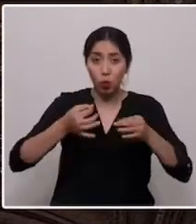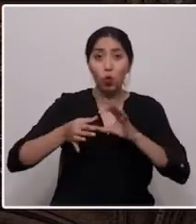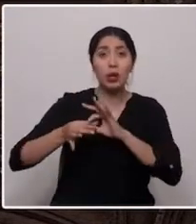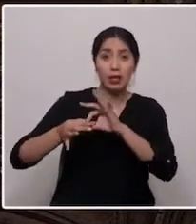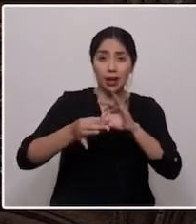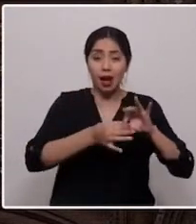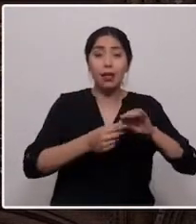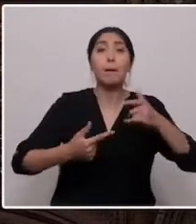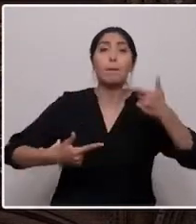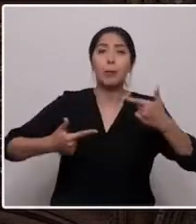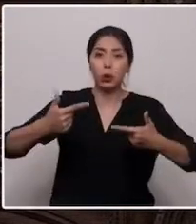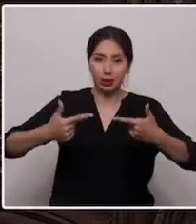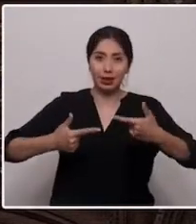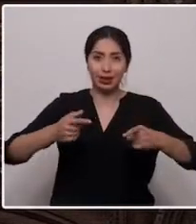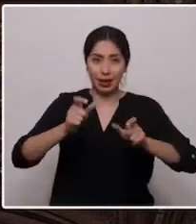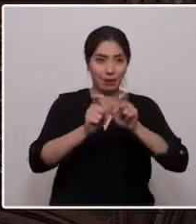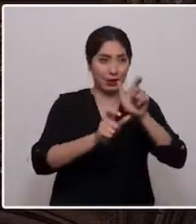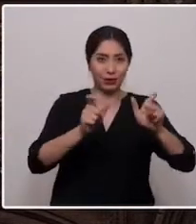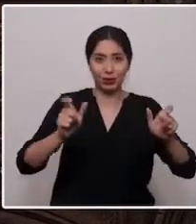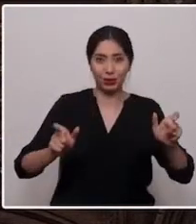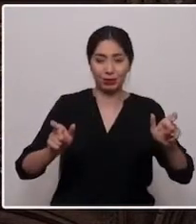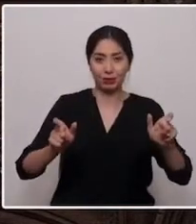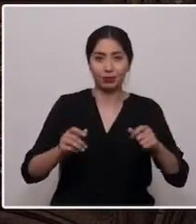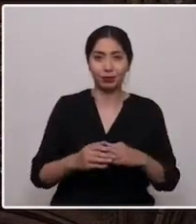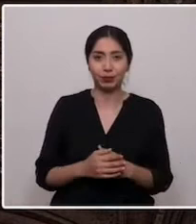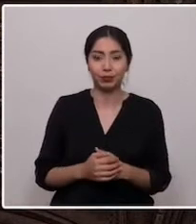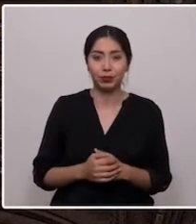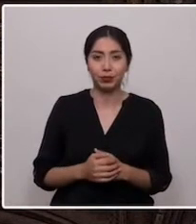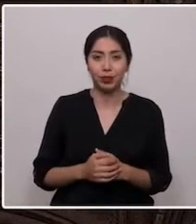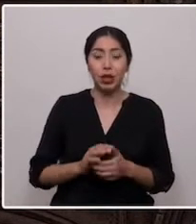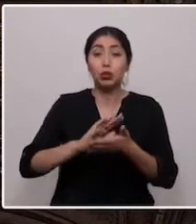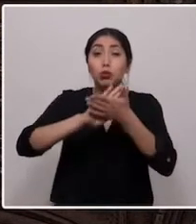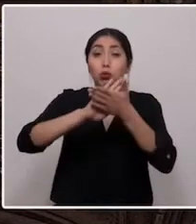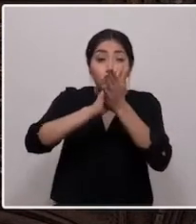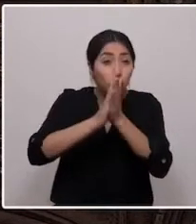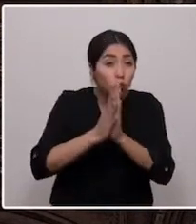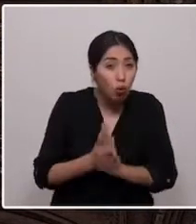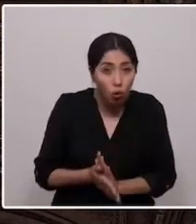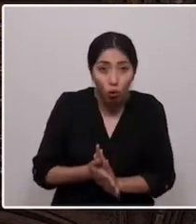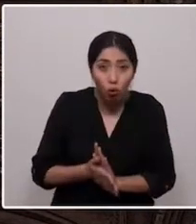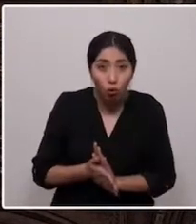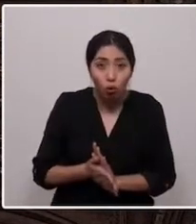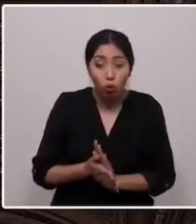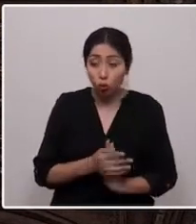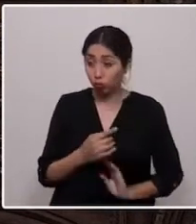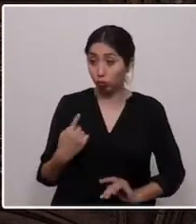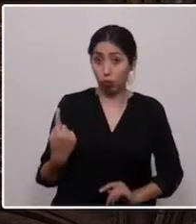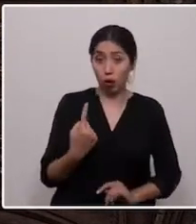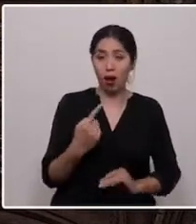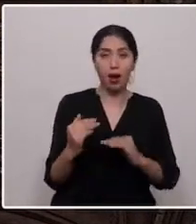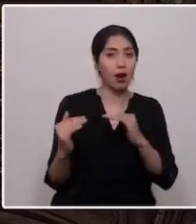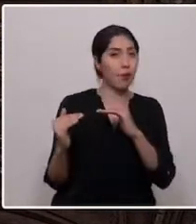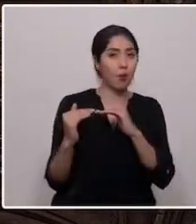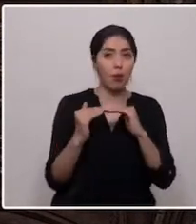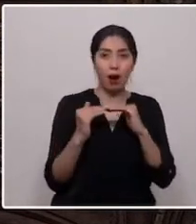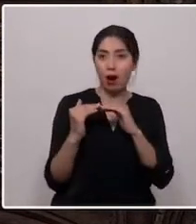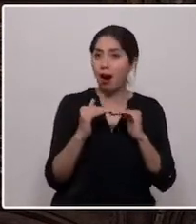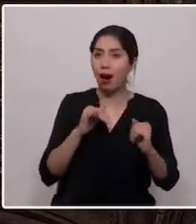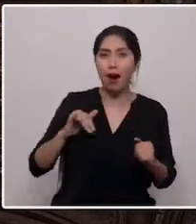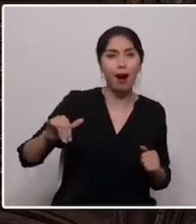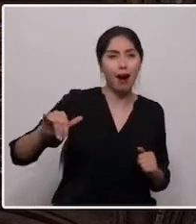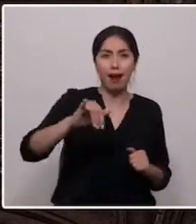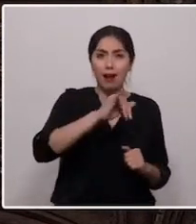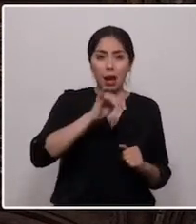las personas a quienes es aplicable. Todos y todas somos iguales, formamos parte del mismo